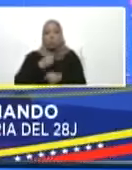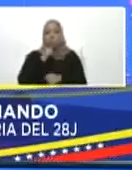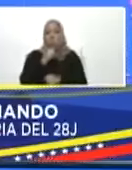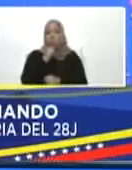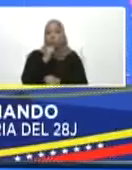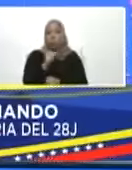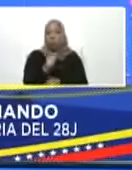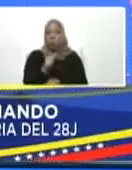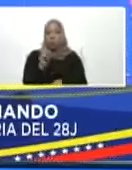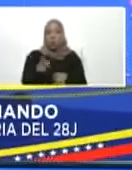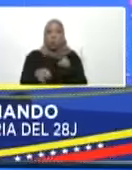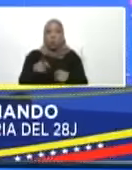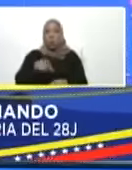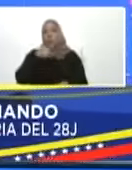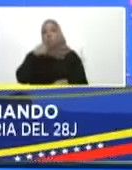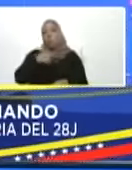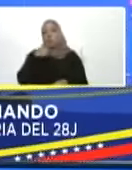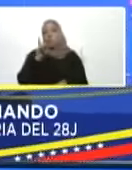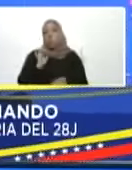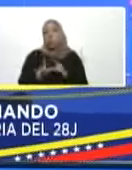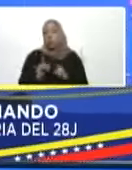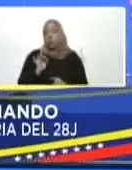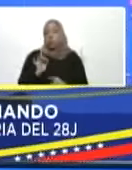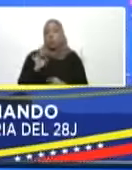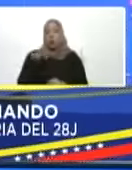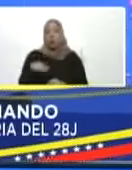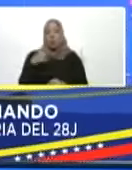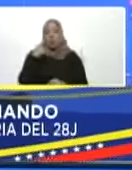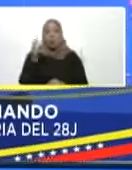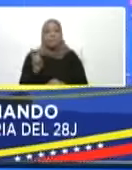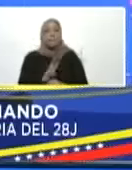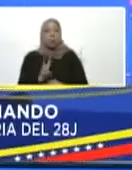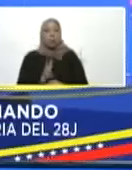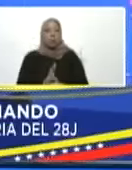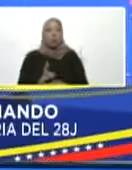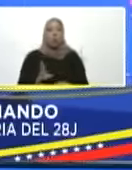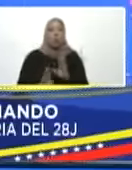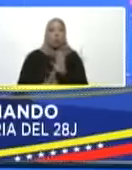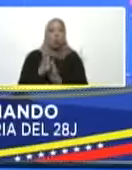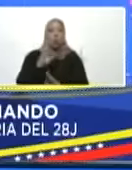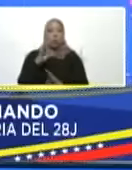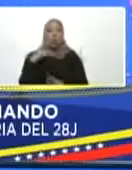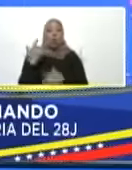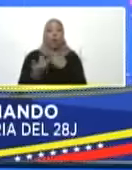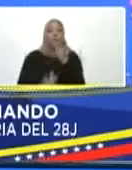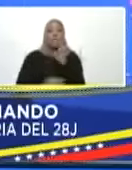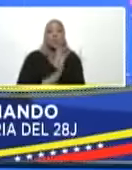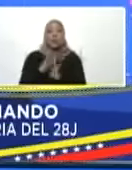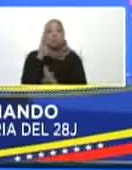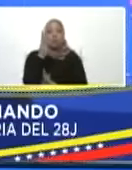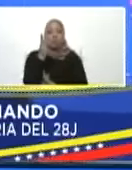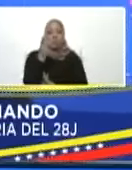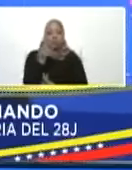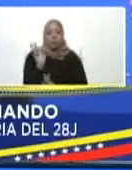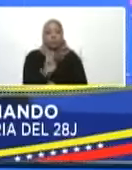viendo alguna posibilidad de que está viendo que Venezuela está surgiendo, que estamos avanzando, que estamos